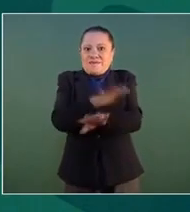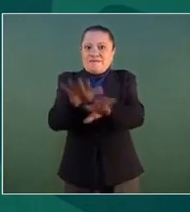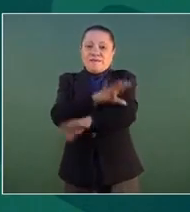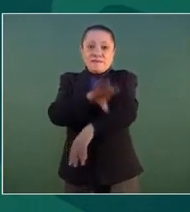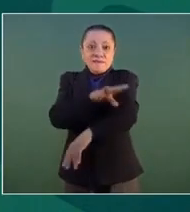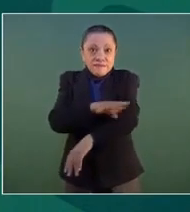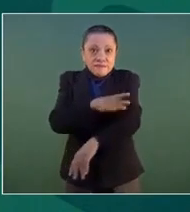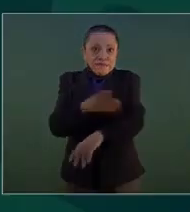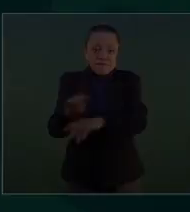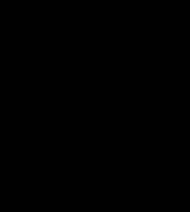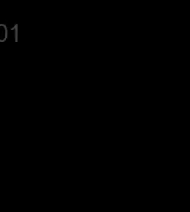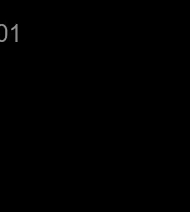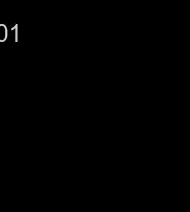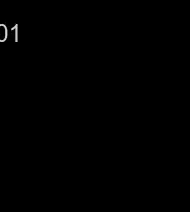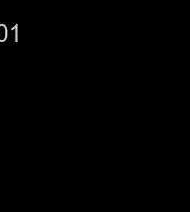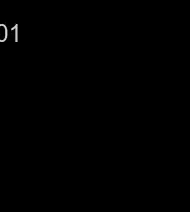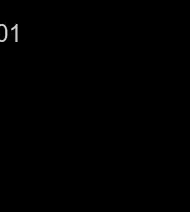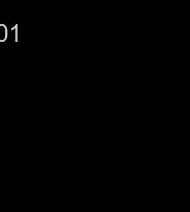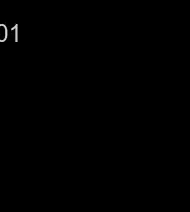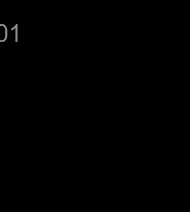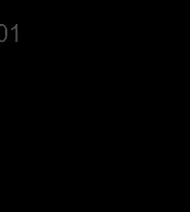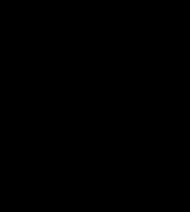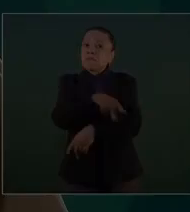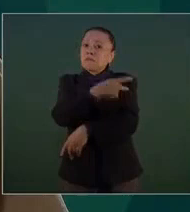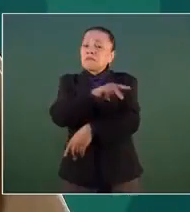No significa nacionalizar.